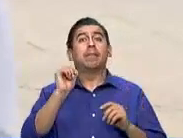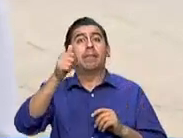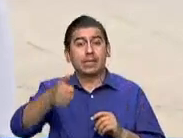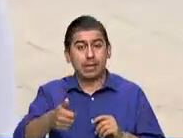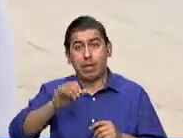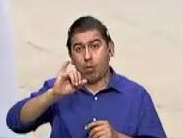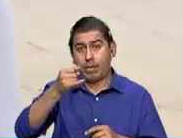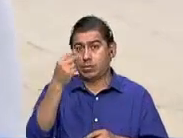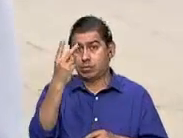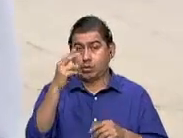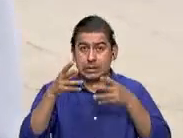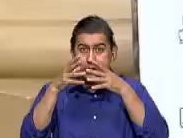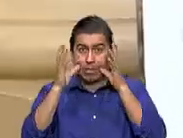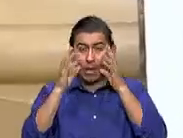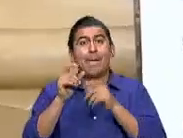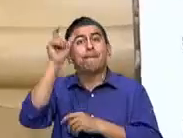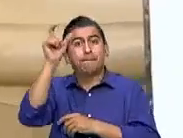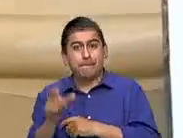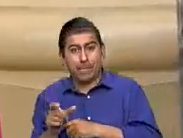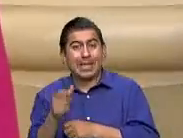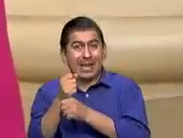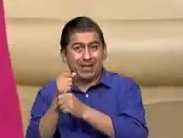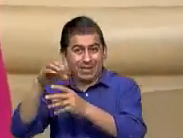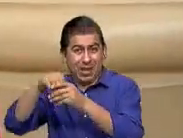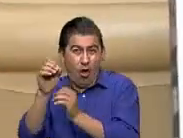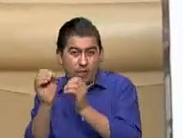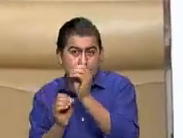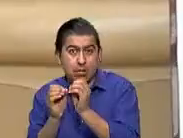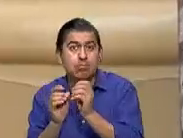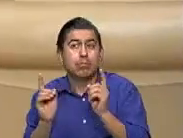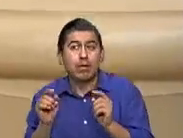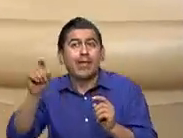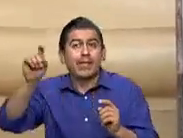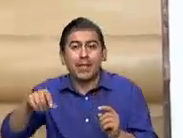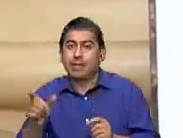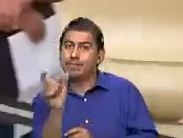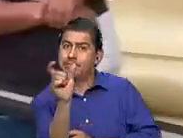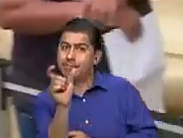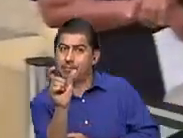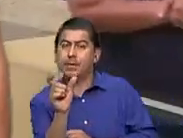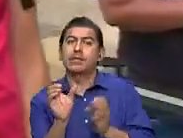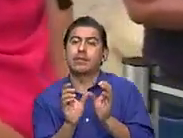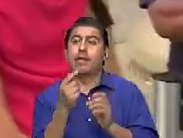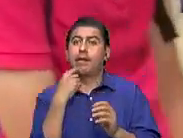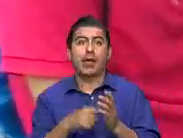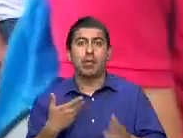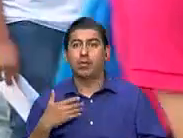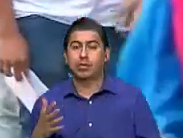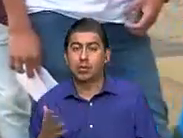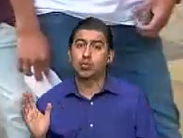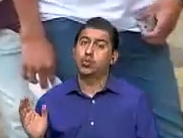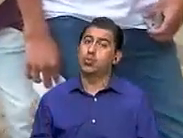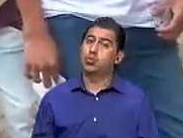mañana, jueves 2 de diciembre, los funcionarios públicos de la función ejecutiva que trabajan en modalidad presencial por disposición del